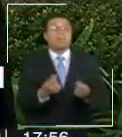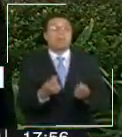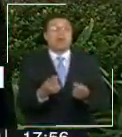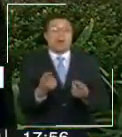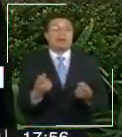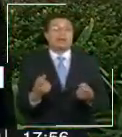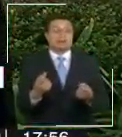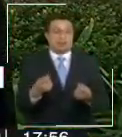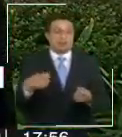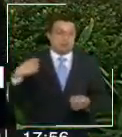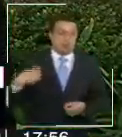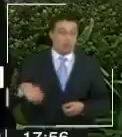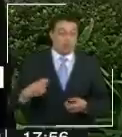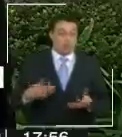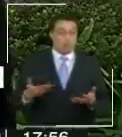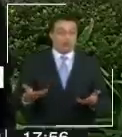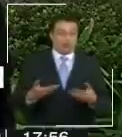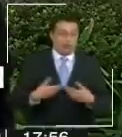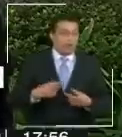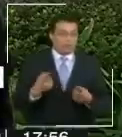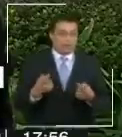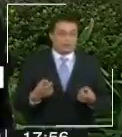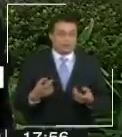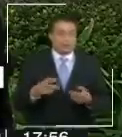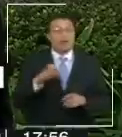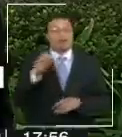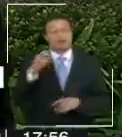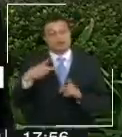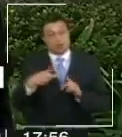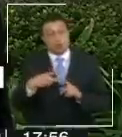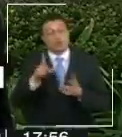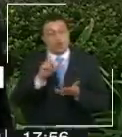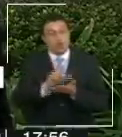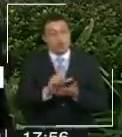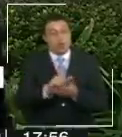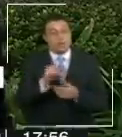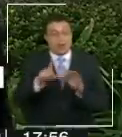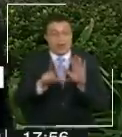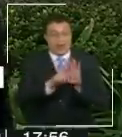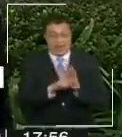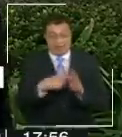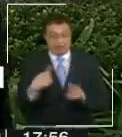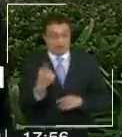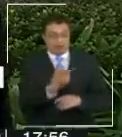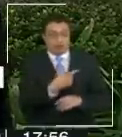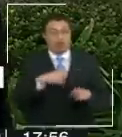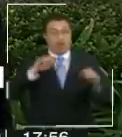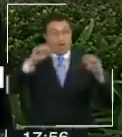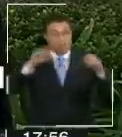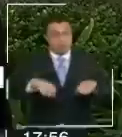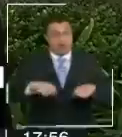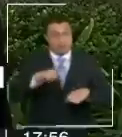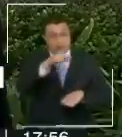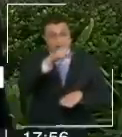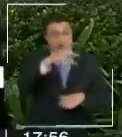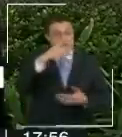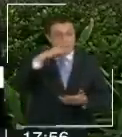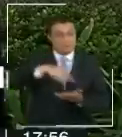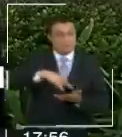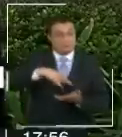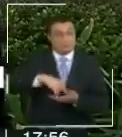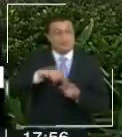requieren son cuantiosos. En segundo lugar, porque quiero decir que la ley que nosotros aprobamos en el Parlamento en buena hora no